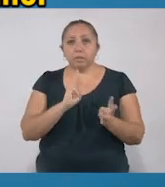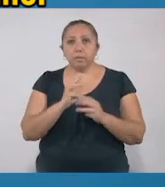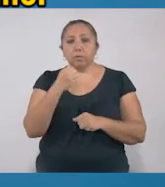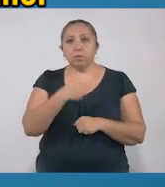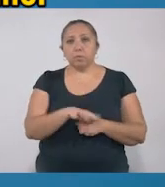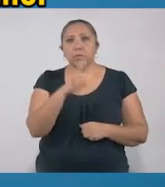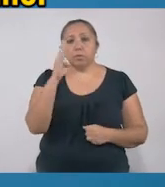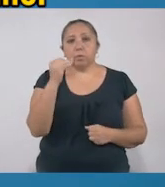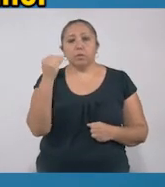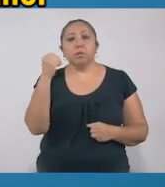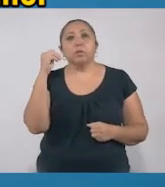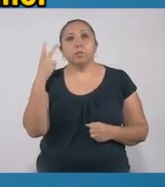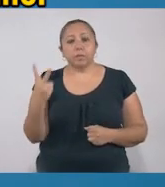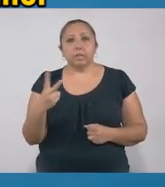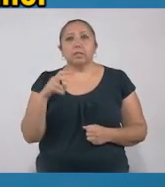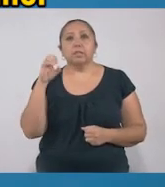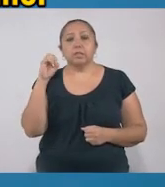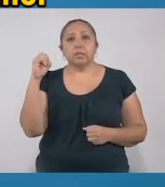número